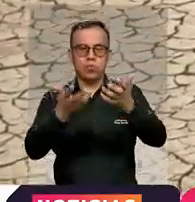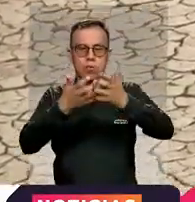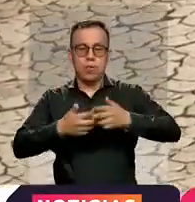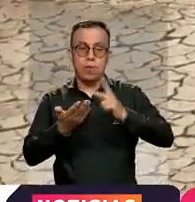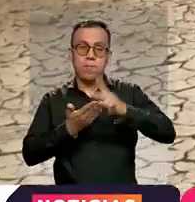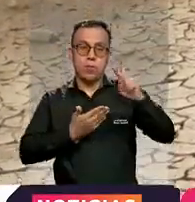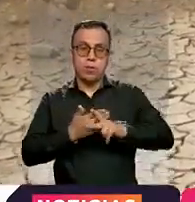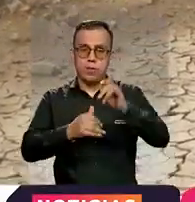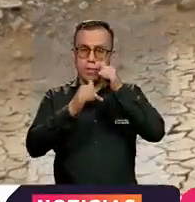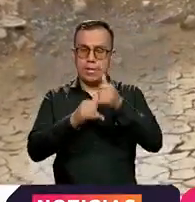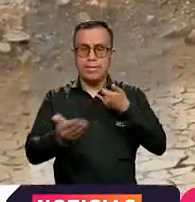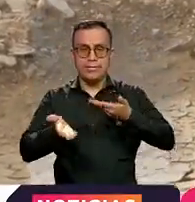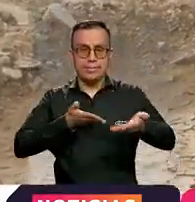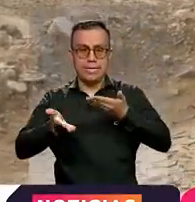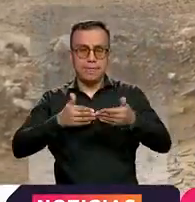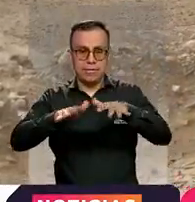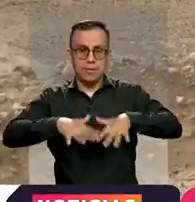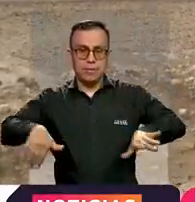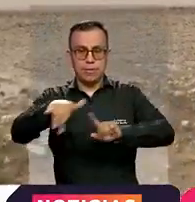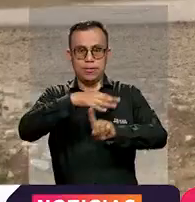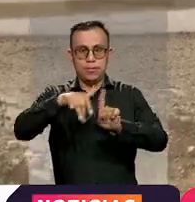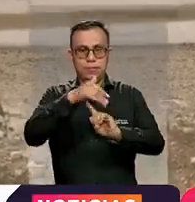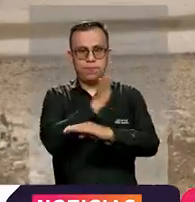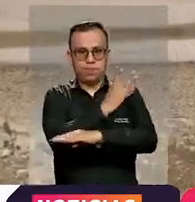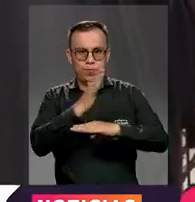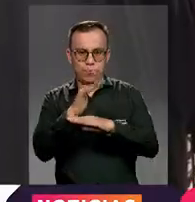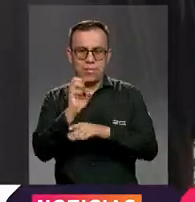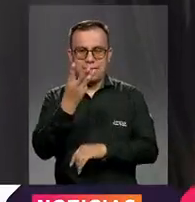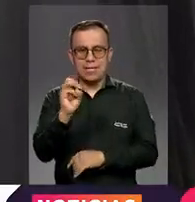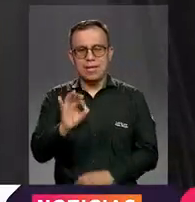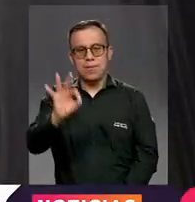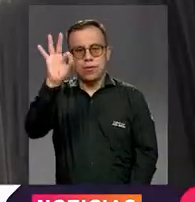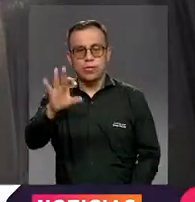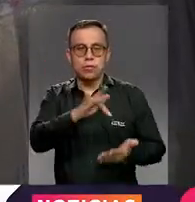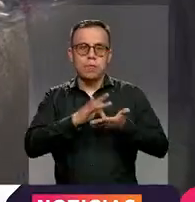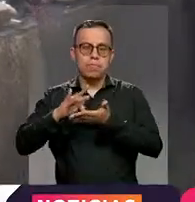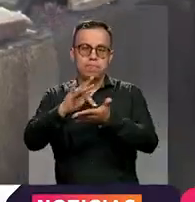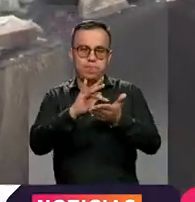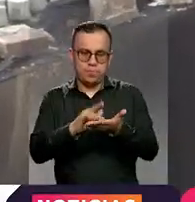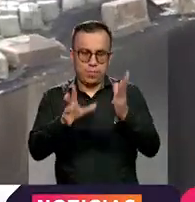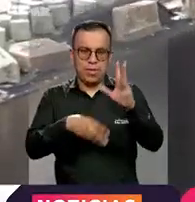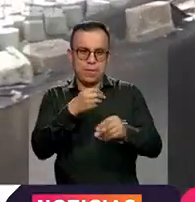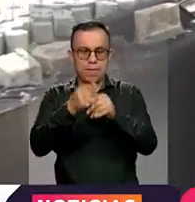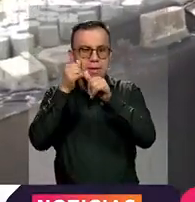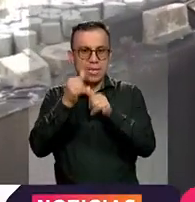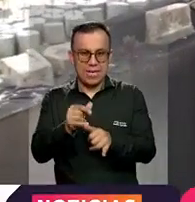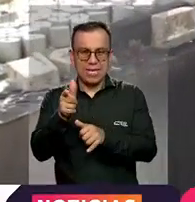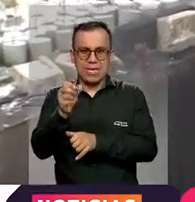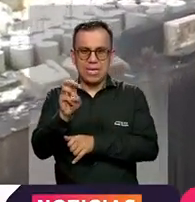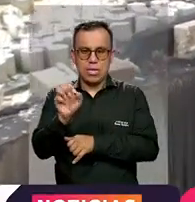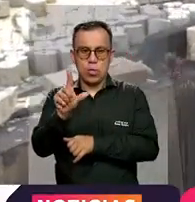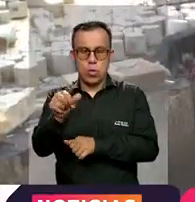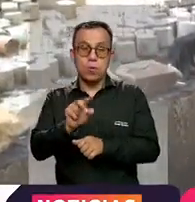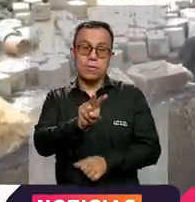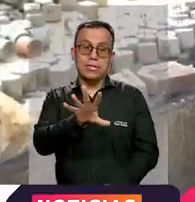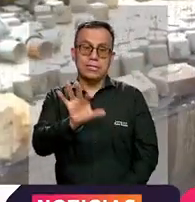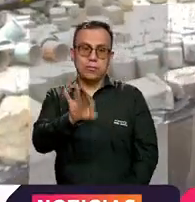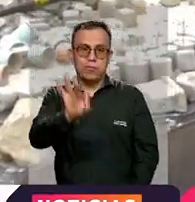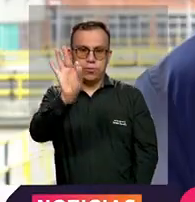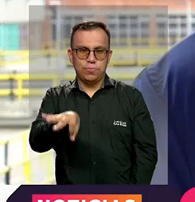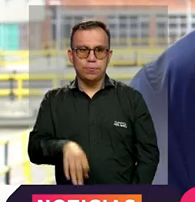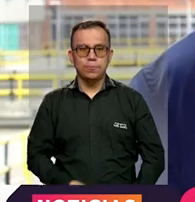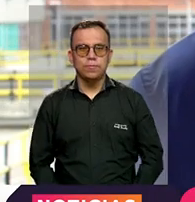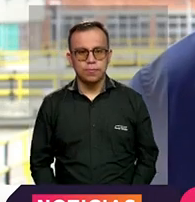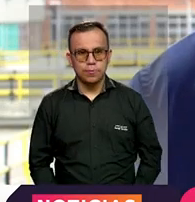Proyectos de Ingeniería y Servicios para el Medio Ambiente Limitada, con 30% de participación, e Ingecol S.A., con 25% de